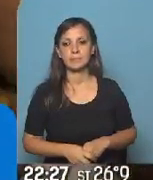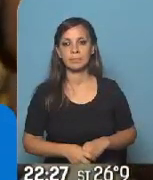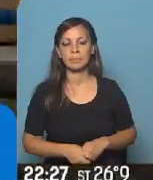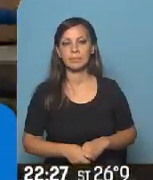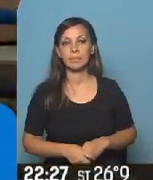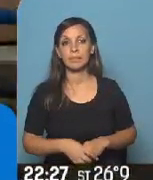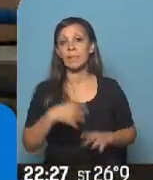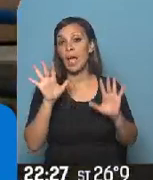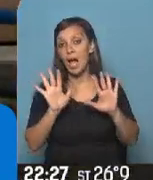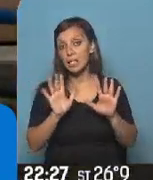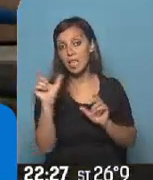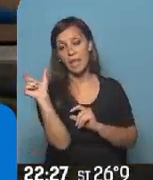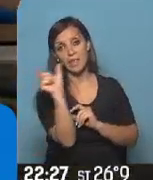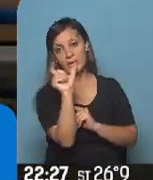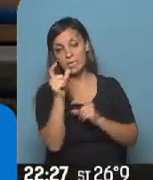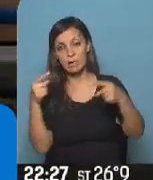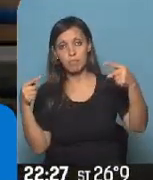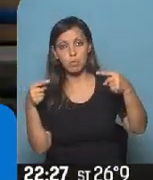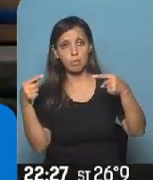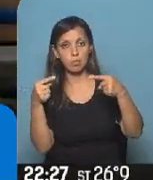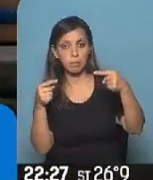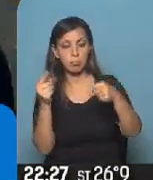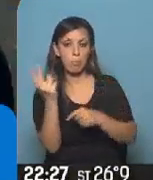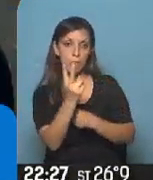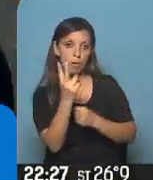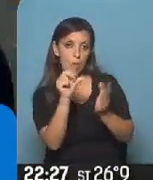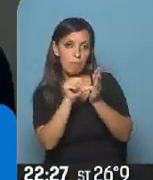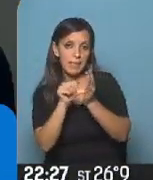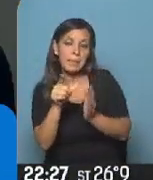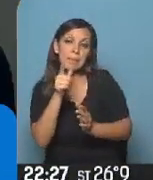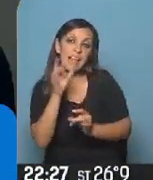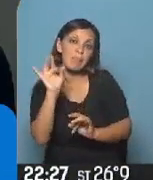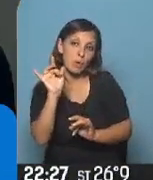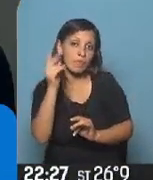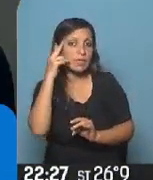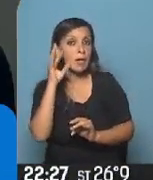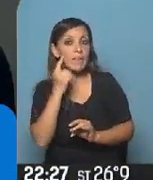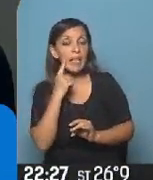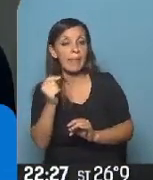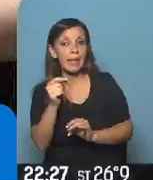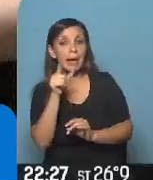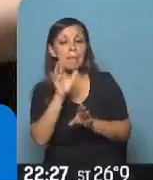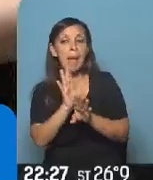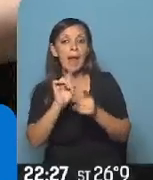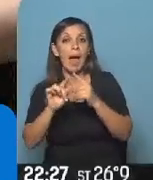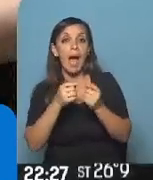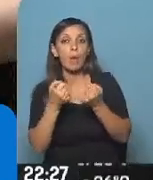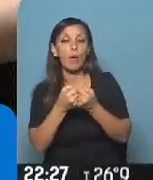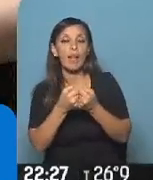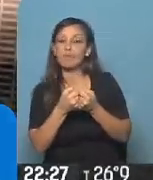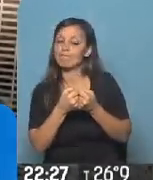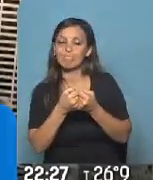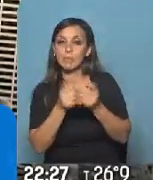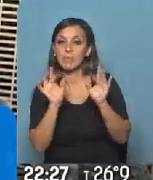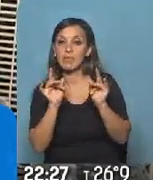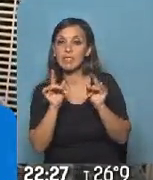Dadas las diferencias entre ambos países, parece difícil que los 90 días de tregua alcancen para llegar a un acuerdo el 1 de marzo. Por